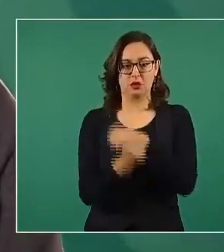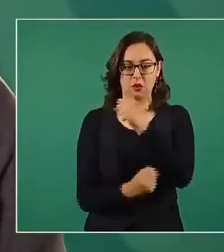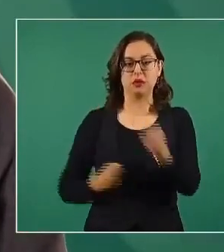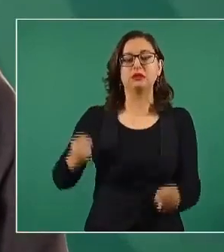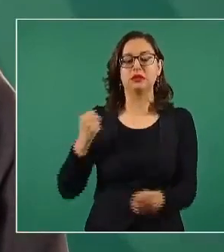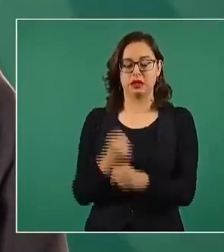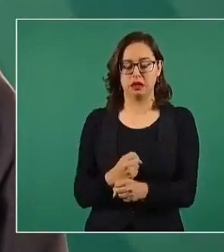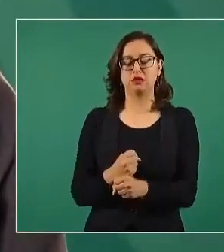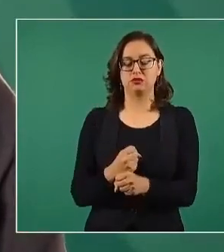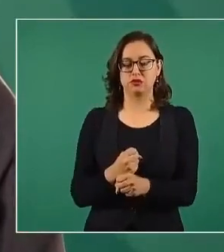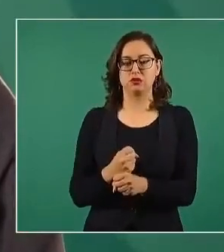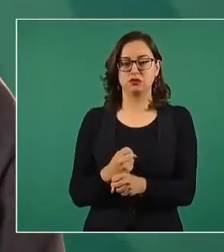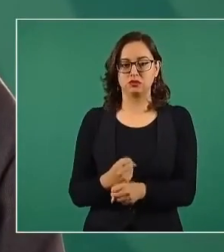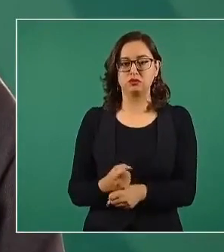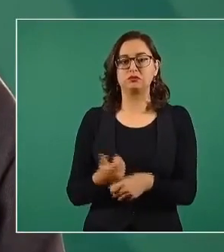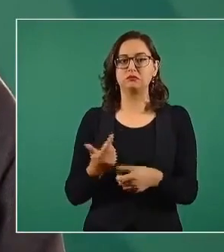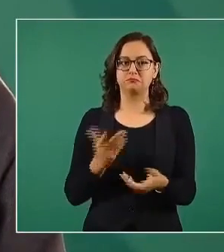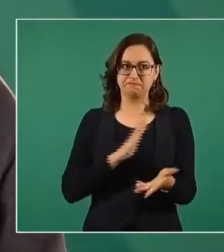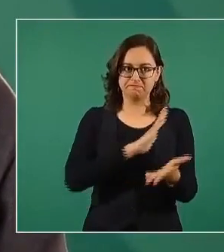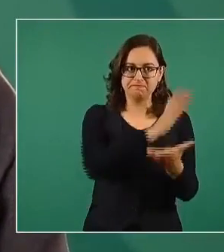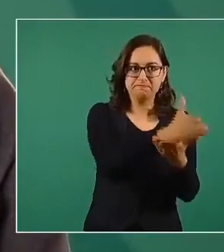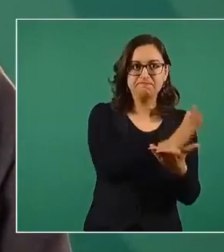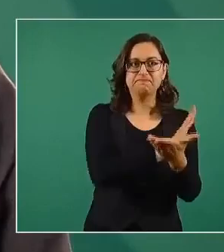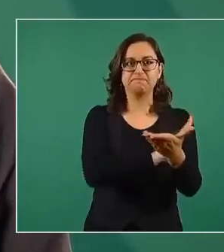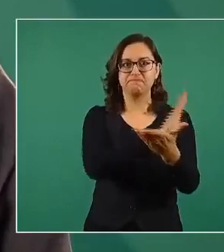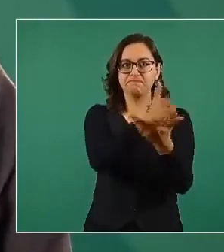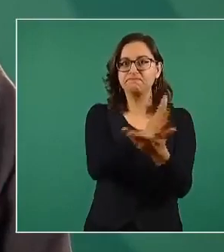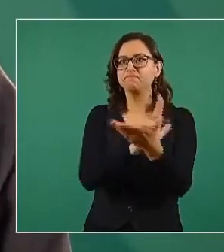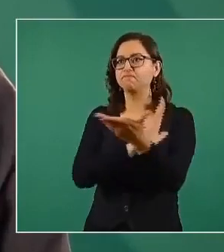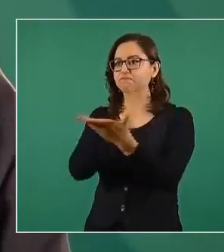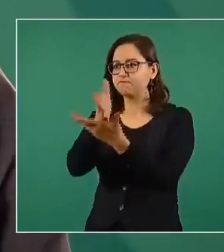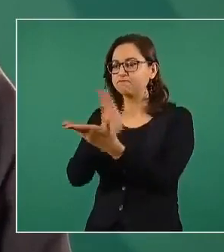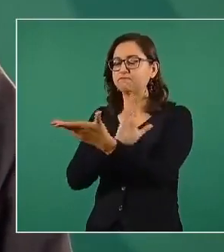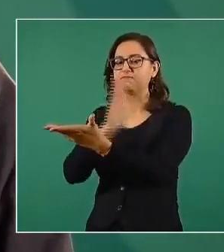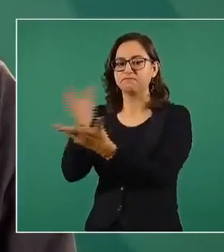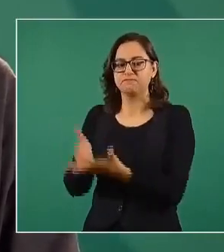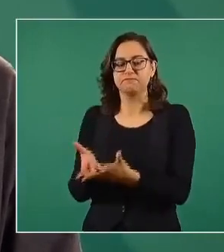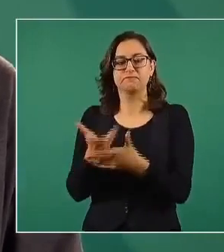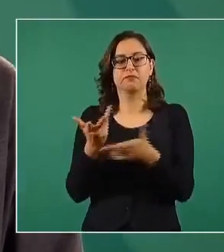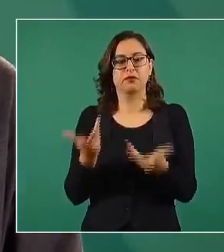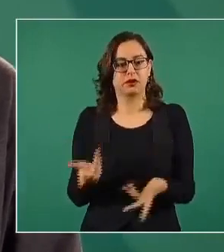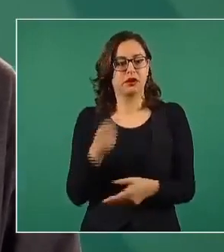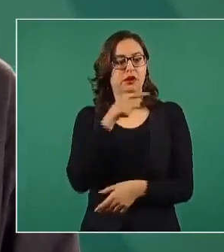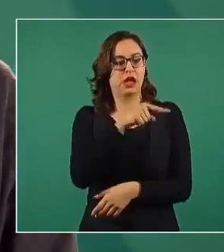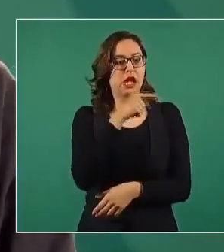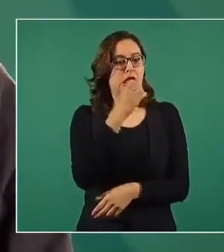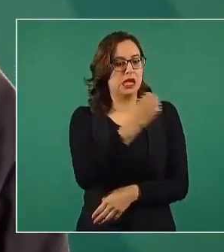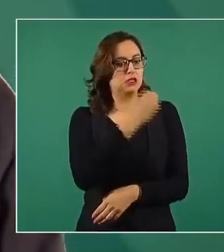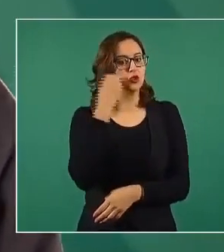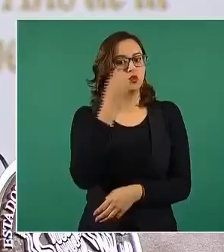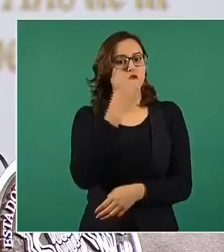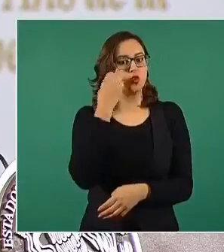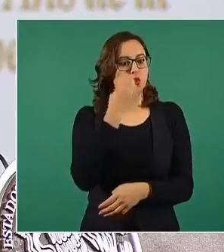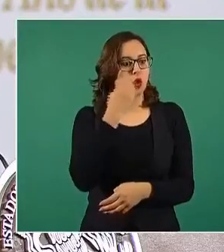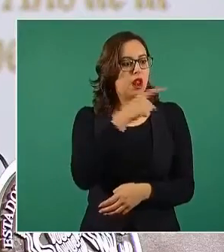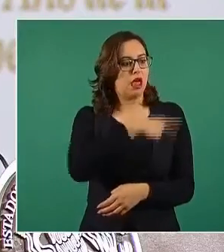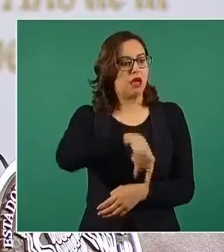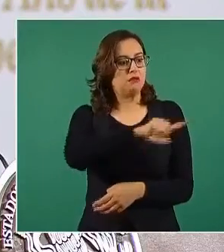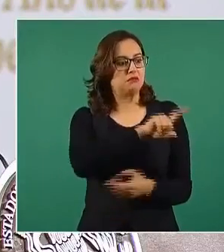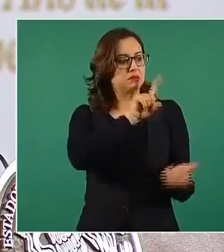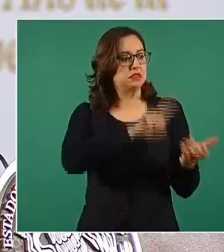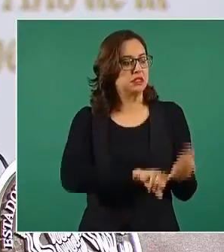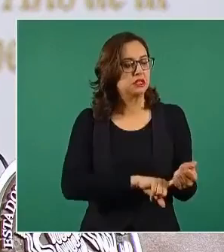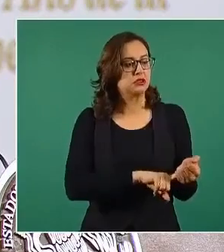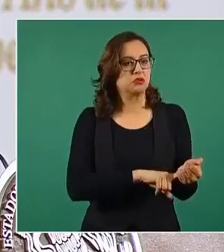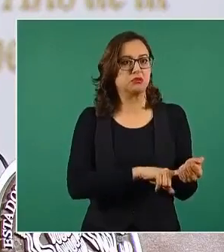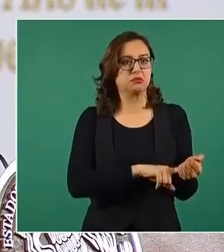año, ha estado llevando lo que la escuela ordinaria regular no podría